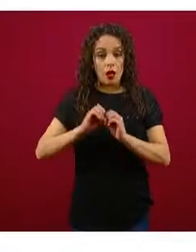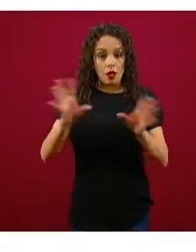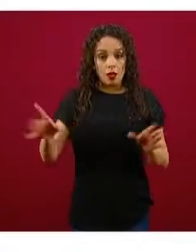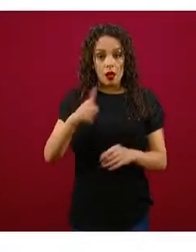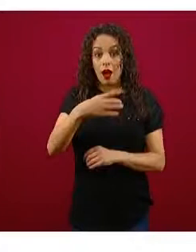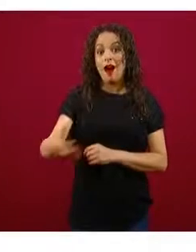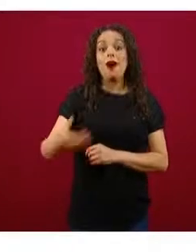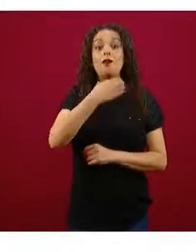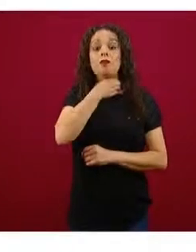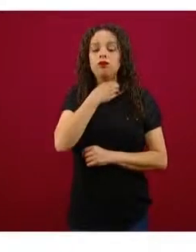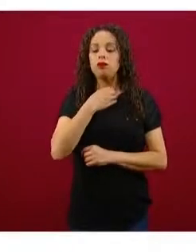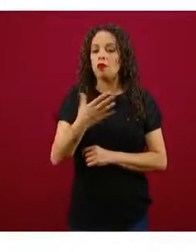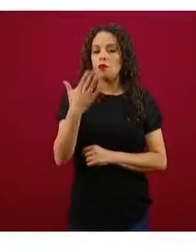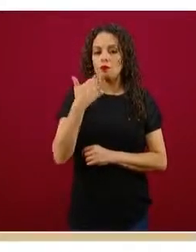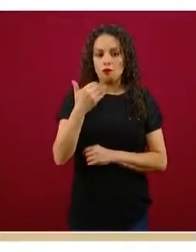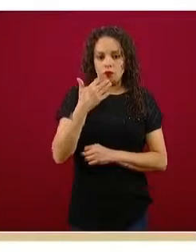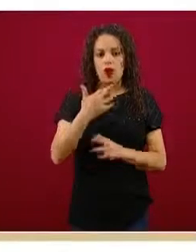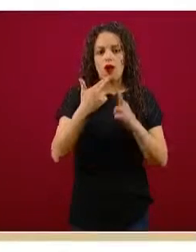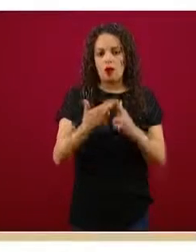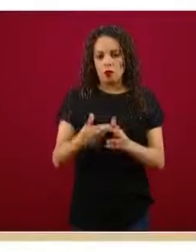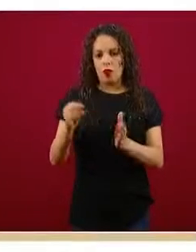saturados. La siguiente.